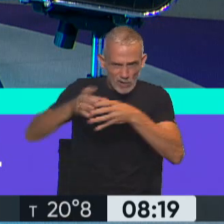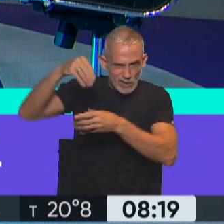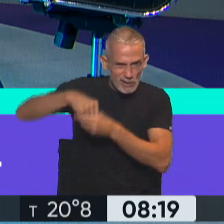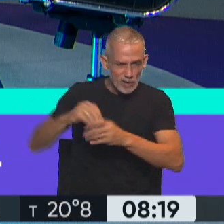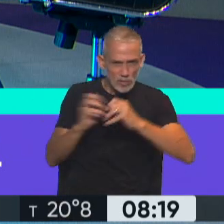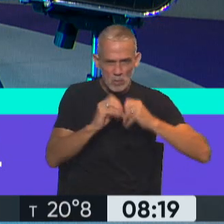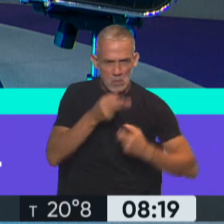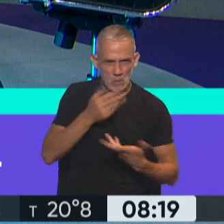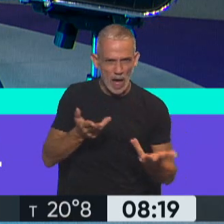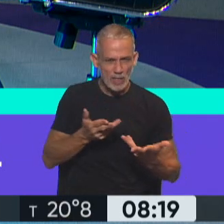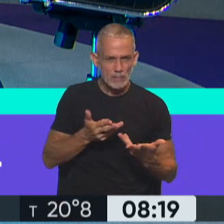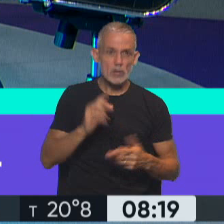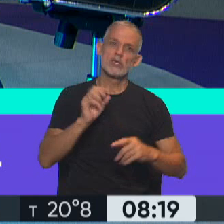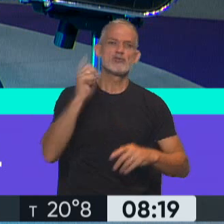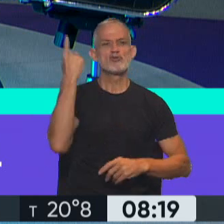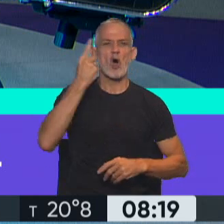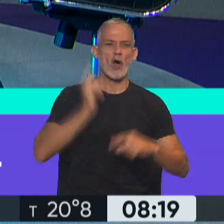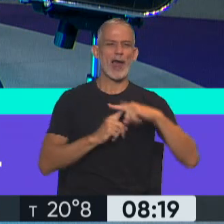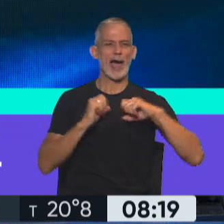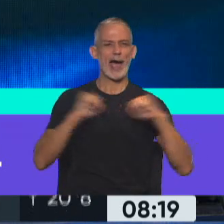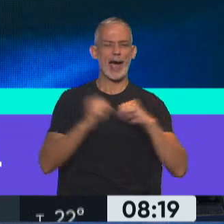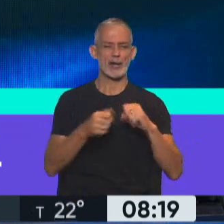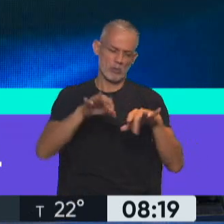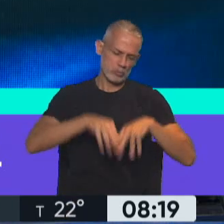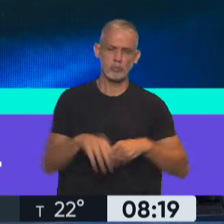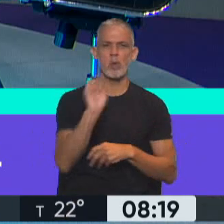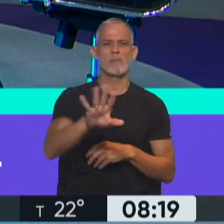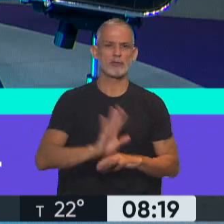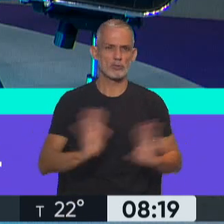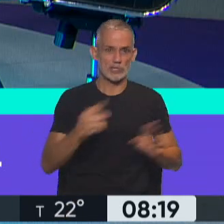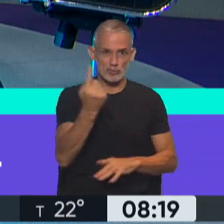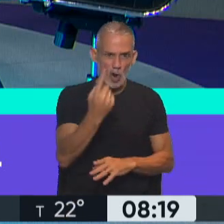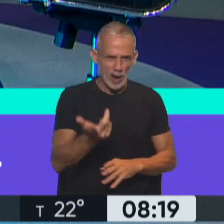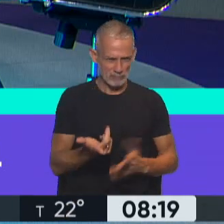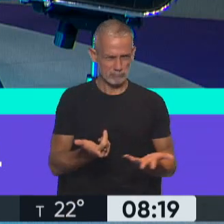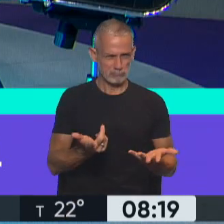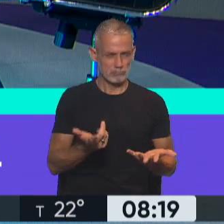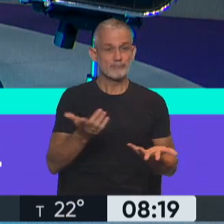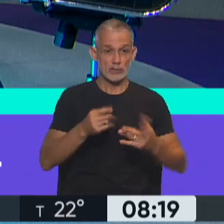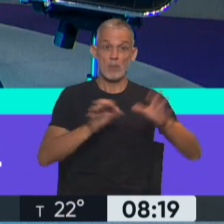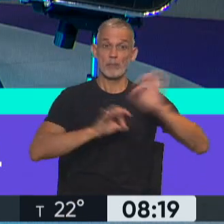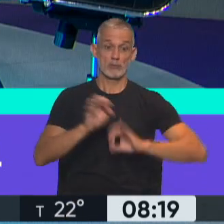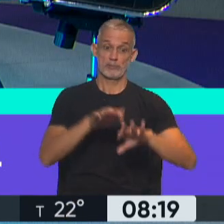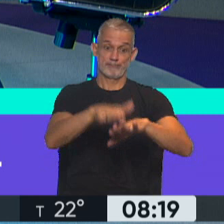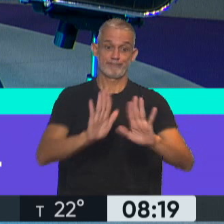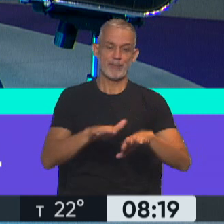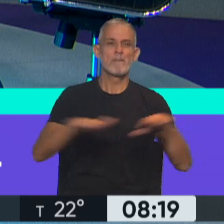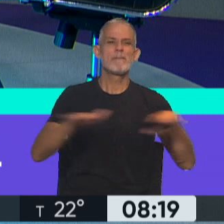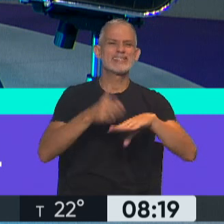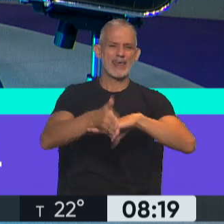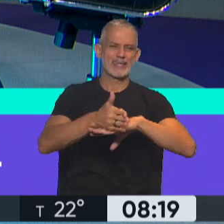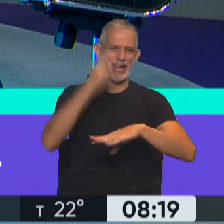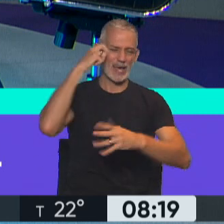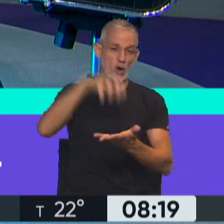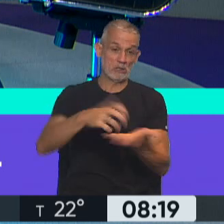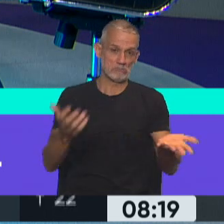internamente. Se mandó sola, como quien dice. Claro. Elisa Carrió se mandó sola. Entonces me parece que, bueno, el proyecto está ahí. La idea